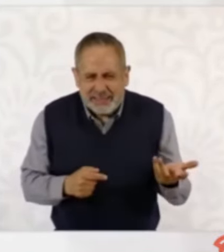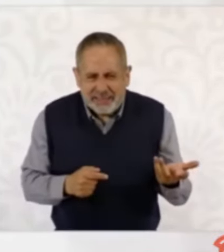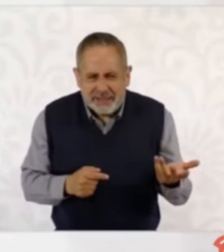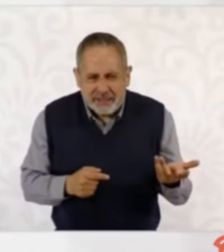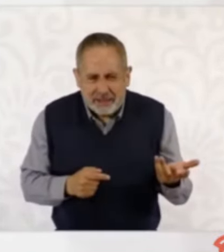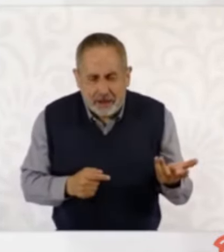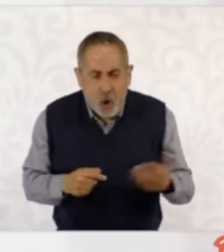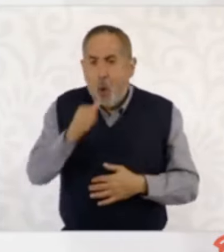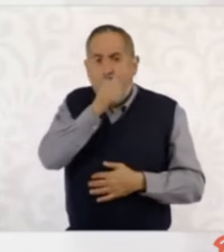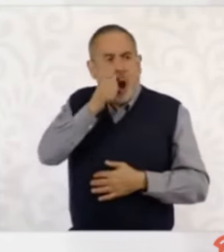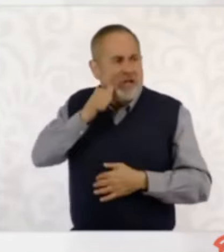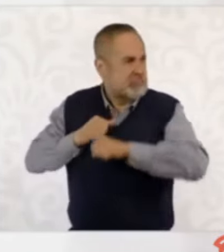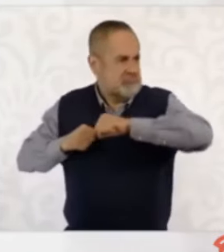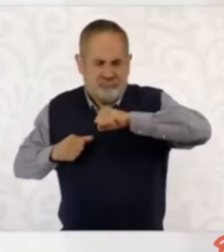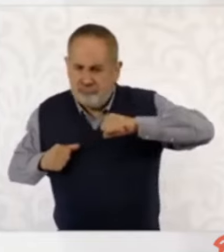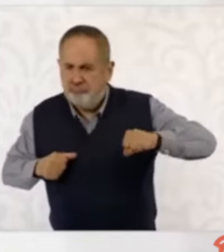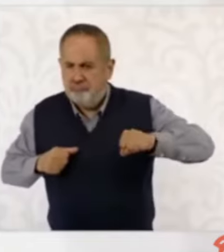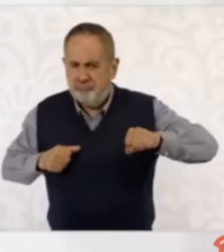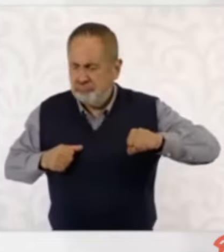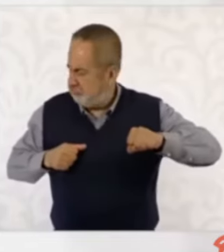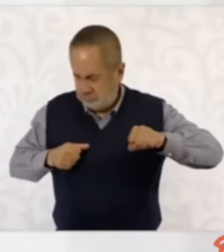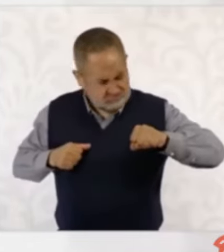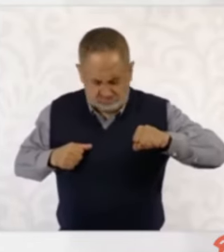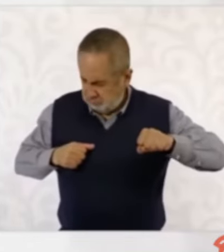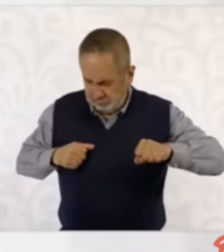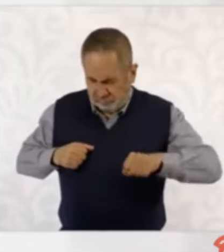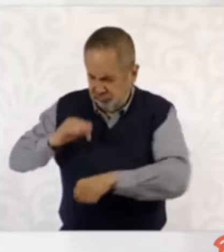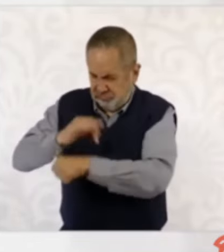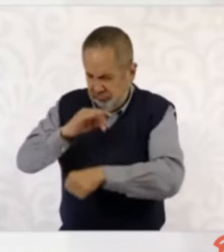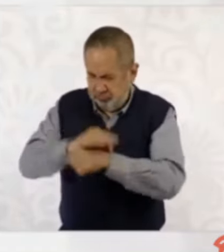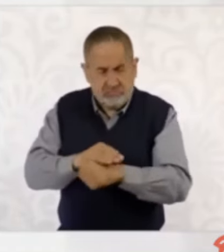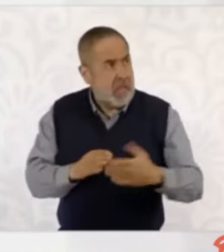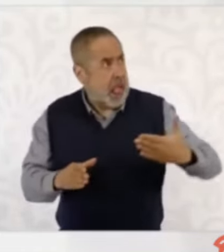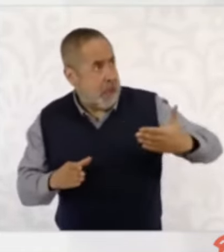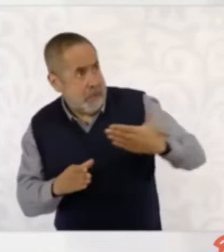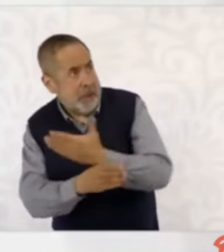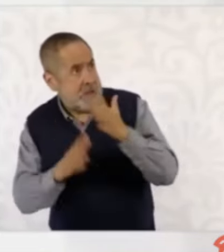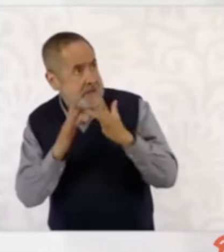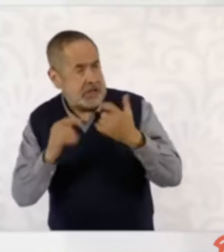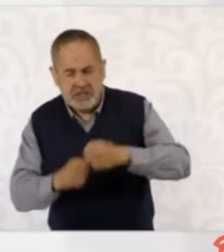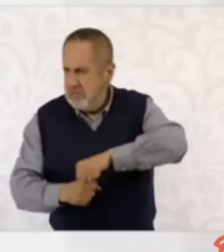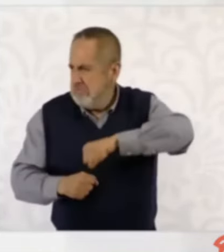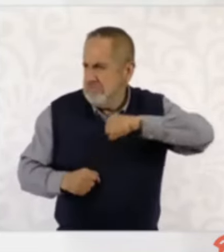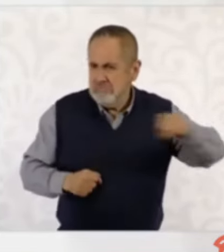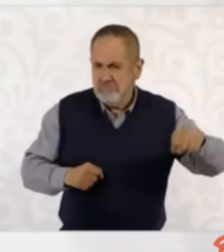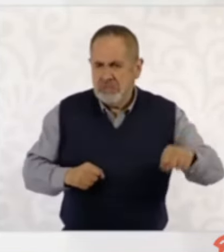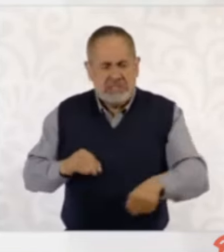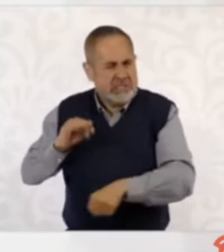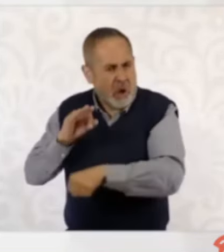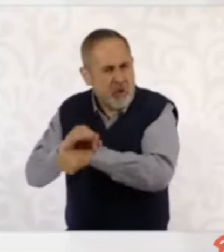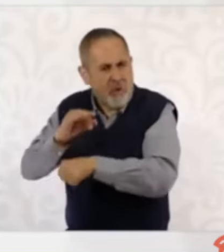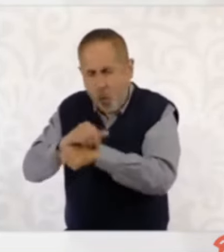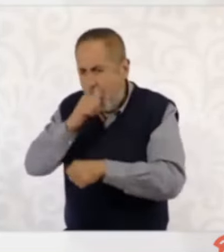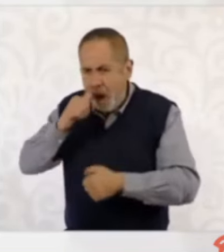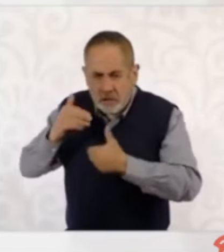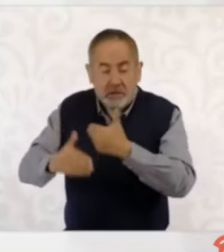Y Juárez, que luchó por la segunda independencia en contra de la intervención francesa. Y